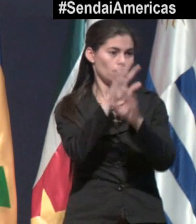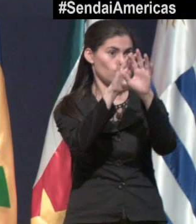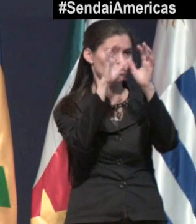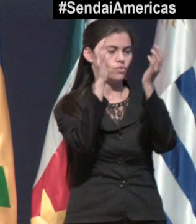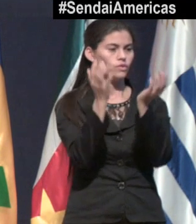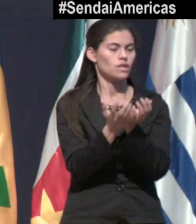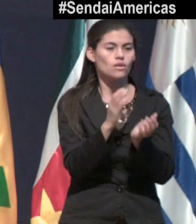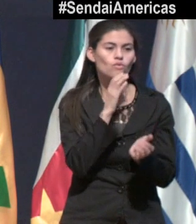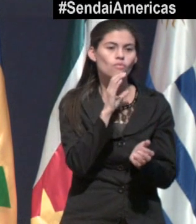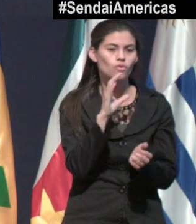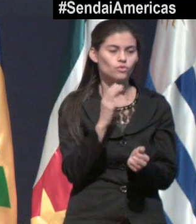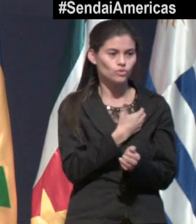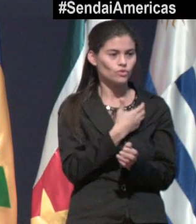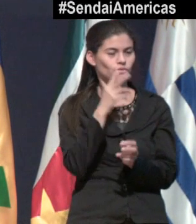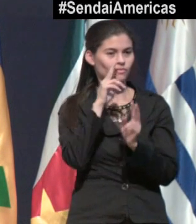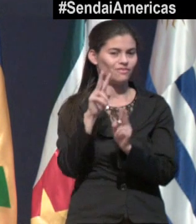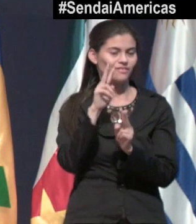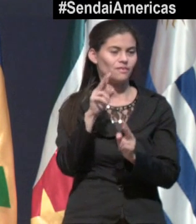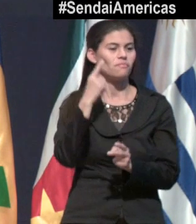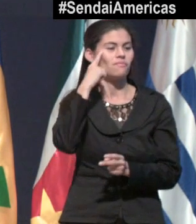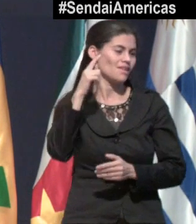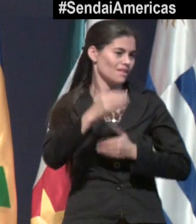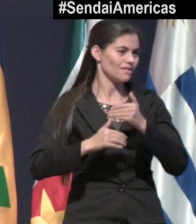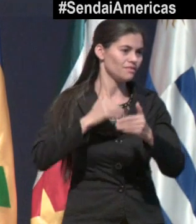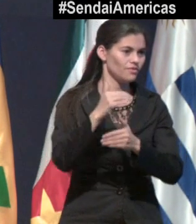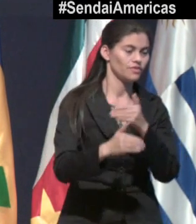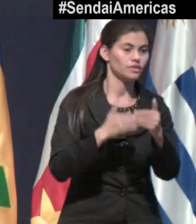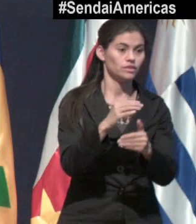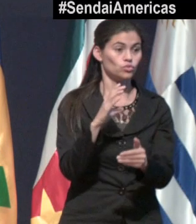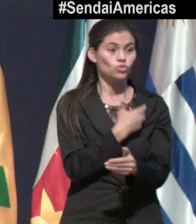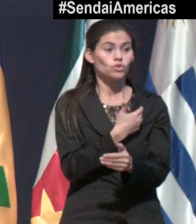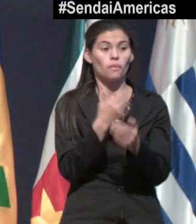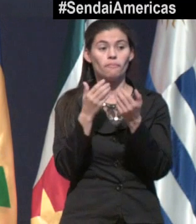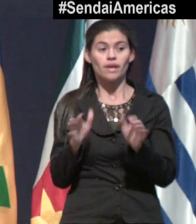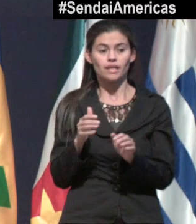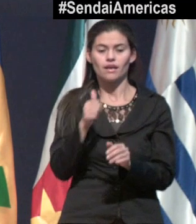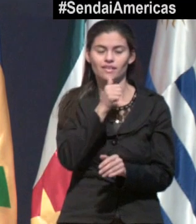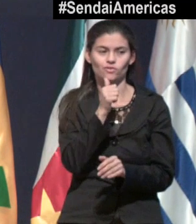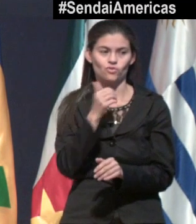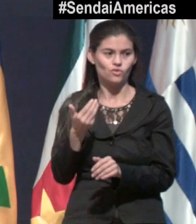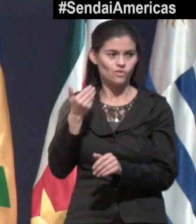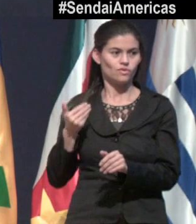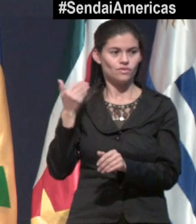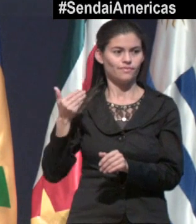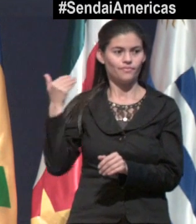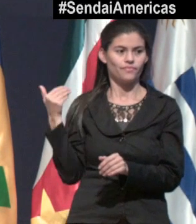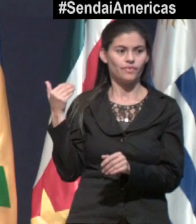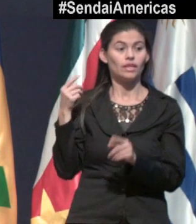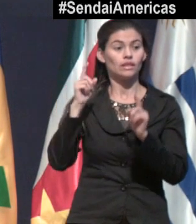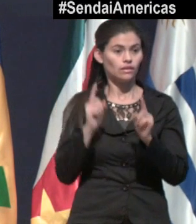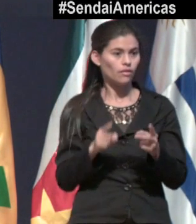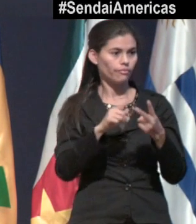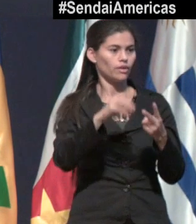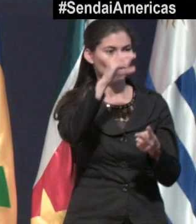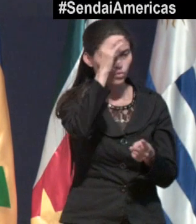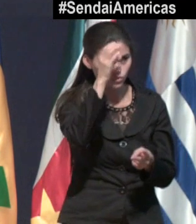que vamos mirando para adelante. Entonces ya no somos hablando de pérdidas históricas, sino pérdidas futuras